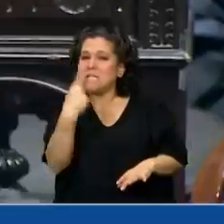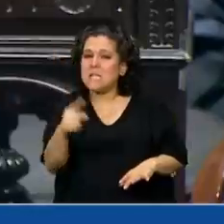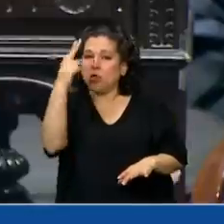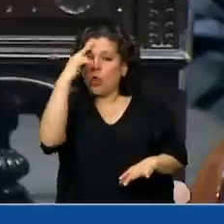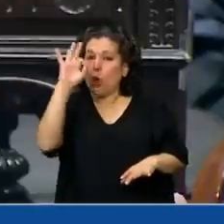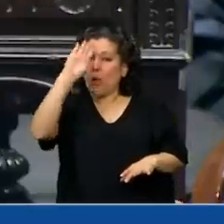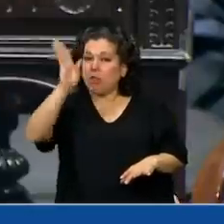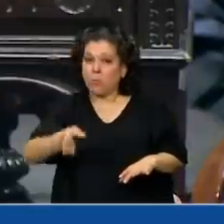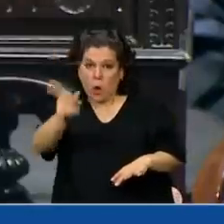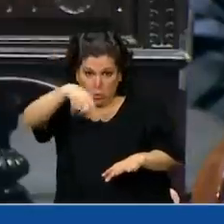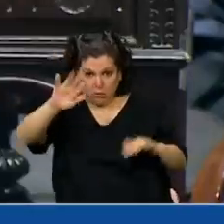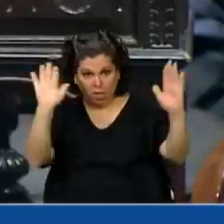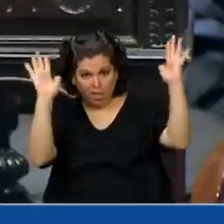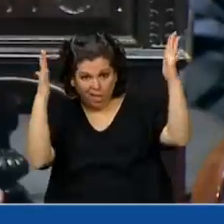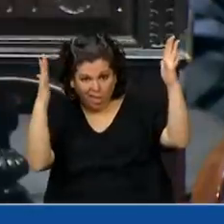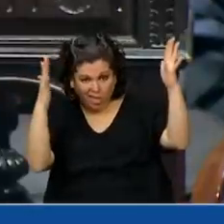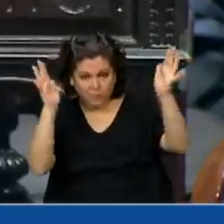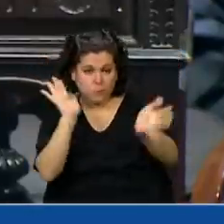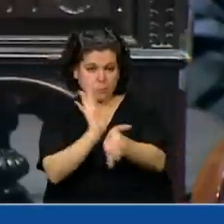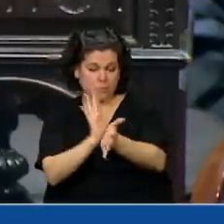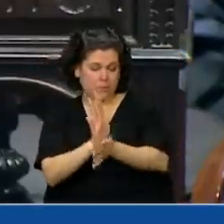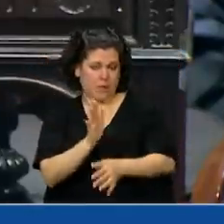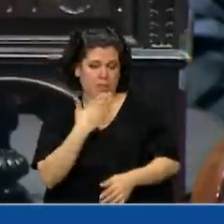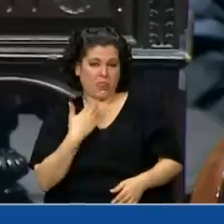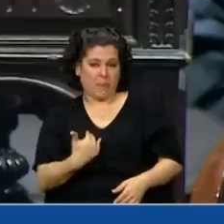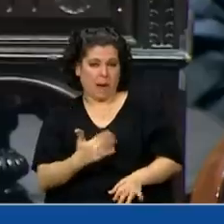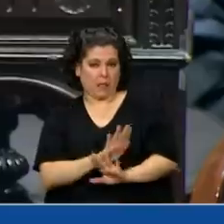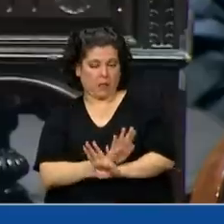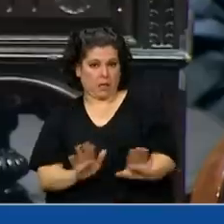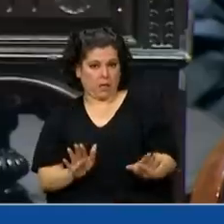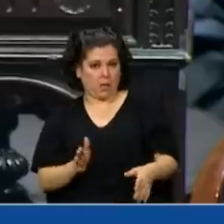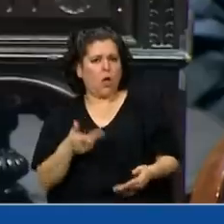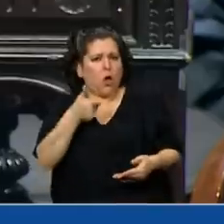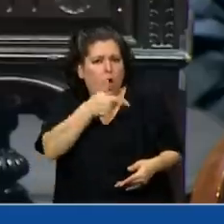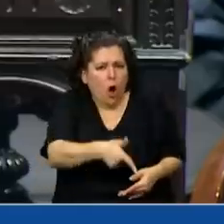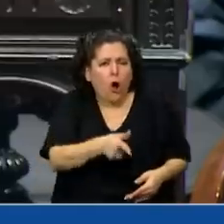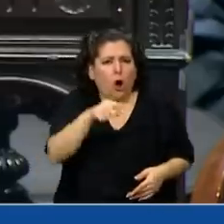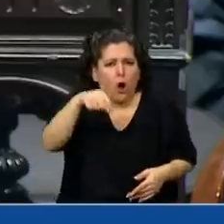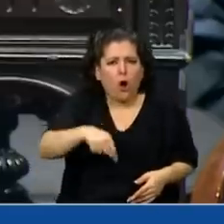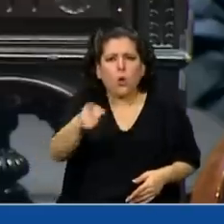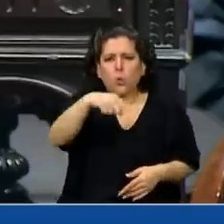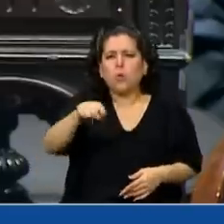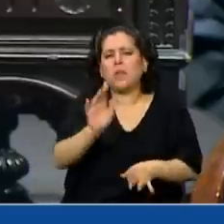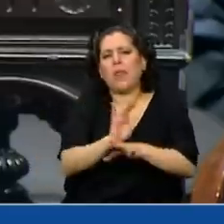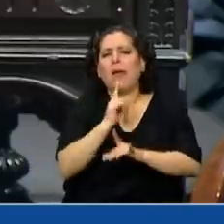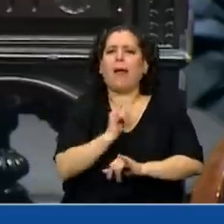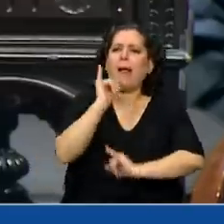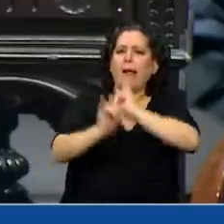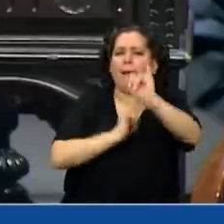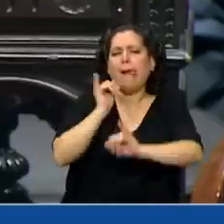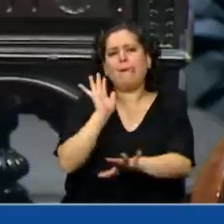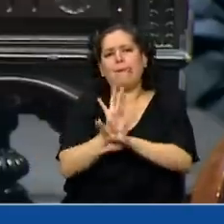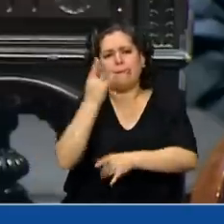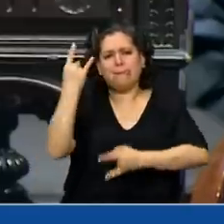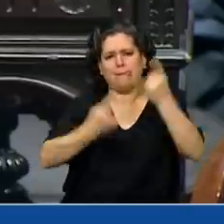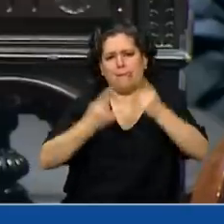190. Y ustedes aplauden. Es una barbaridad. Hoy han venido a invitar un viaje a la ilusión.